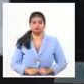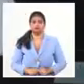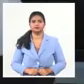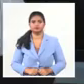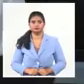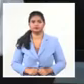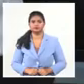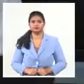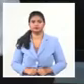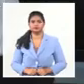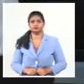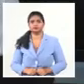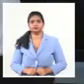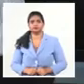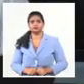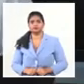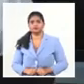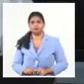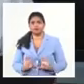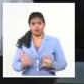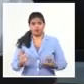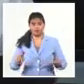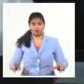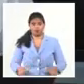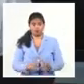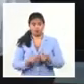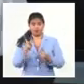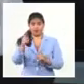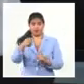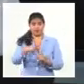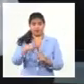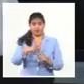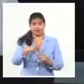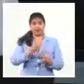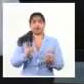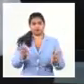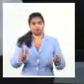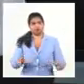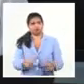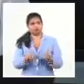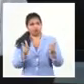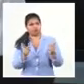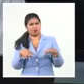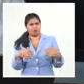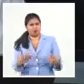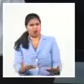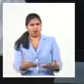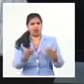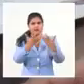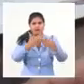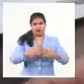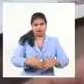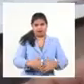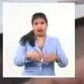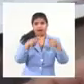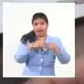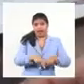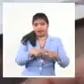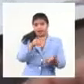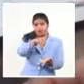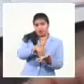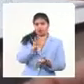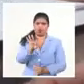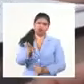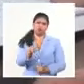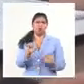su primera tarea en esta estrategia, que era recuperar la unidad 8, que se previó para el 21 de